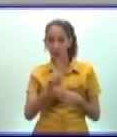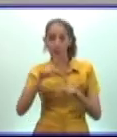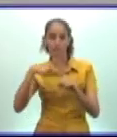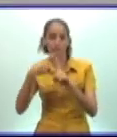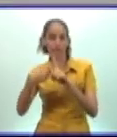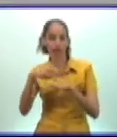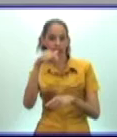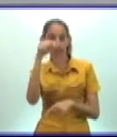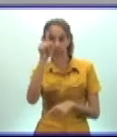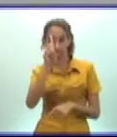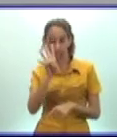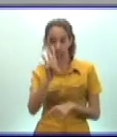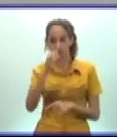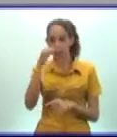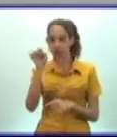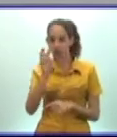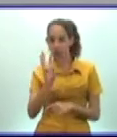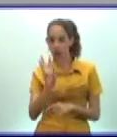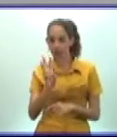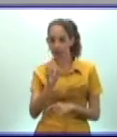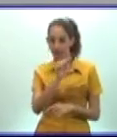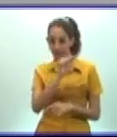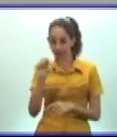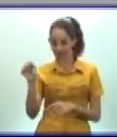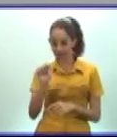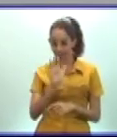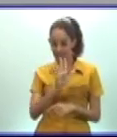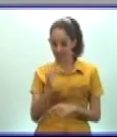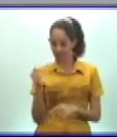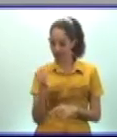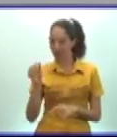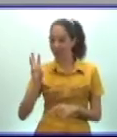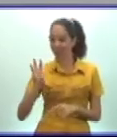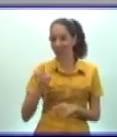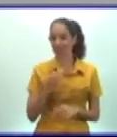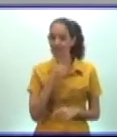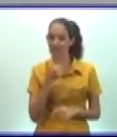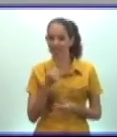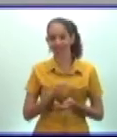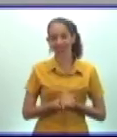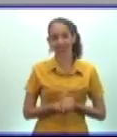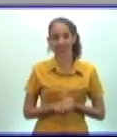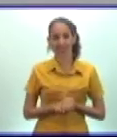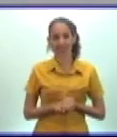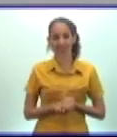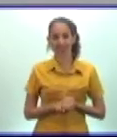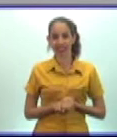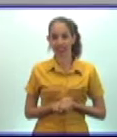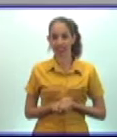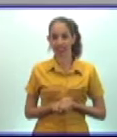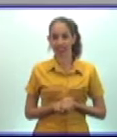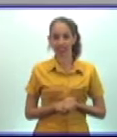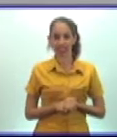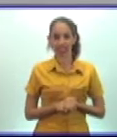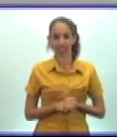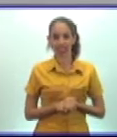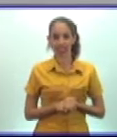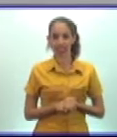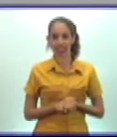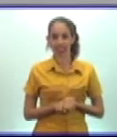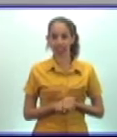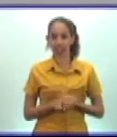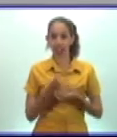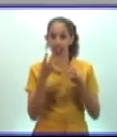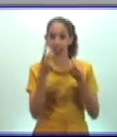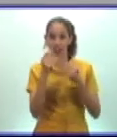denominador 5 menos 3. En el numerador tenemos